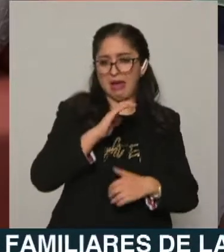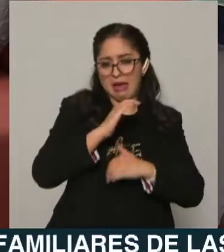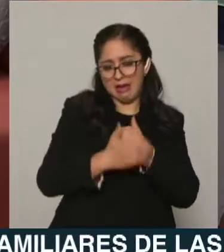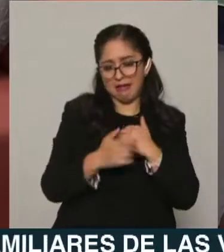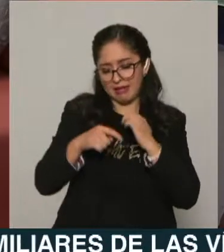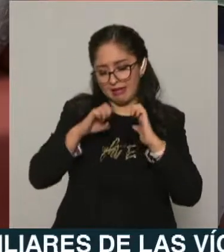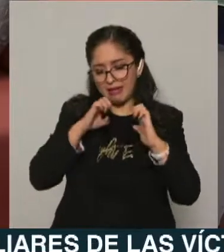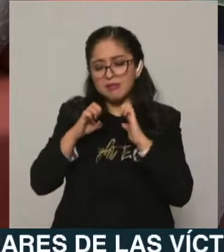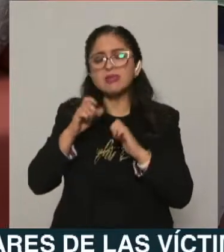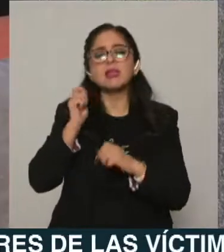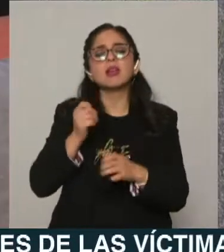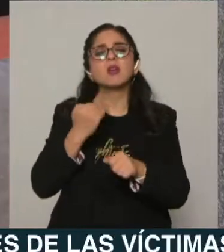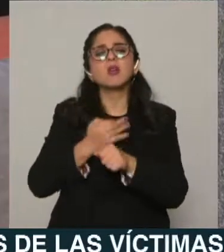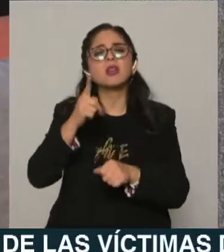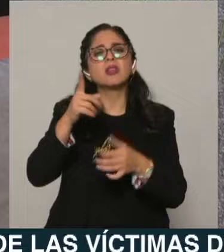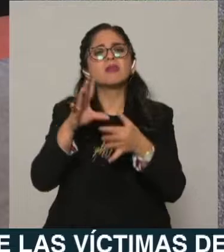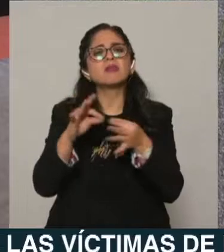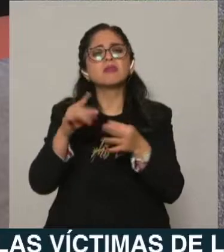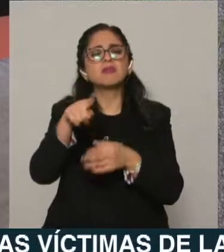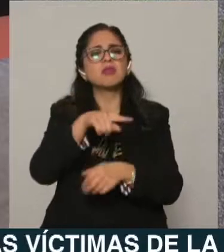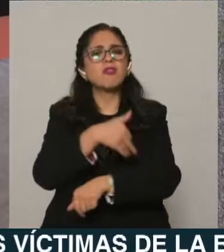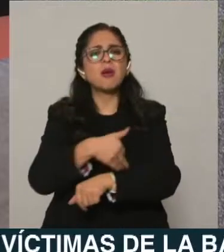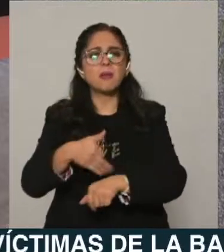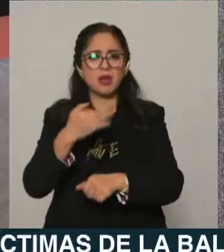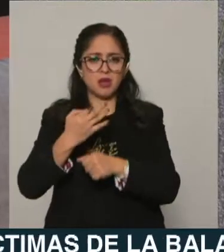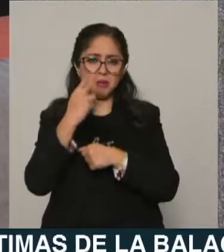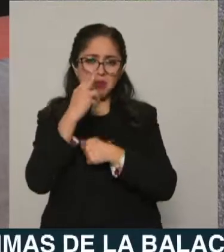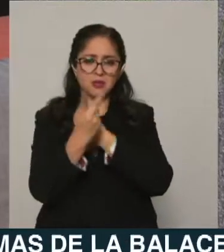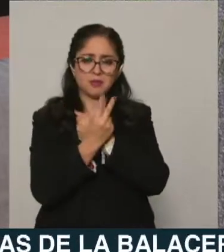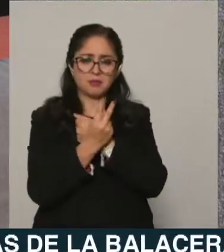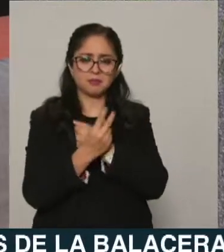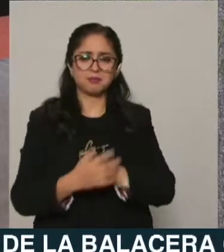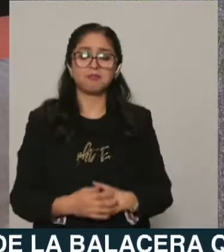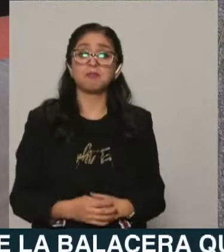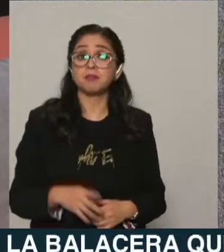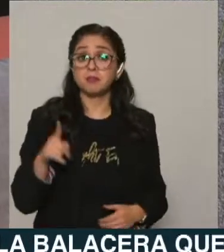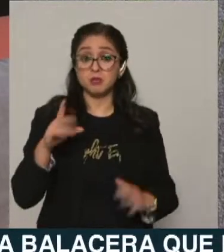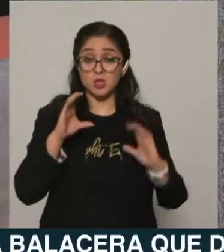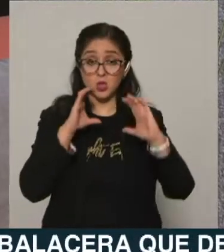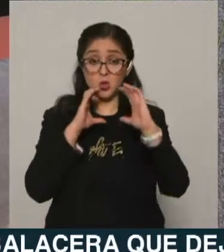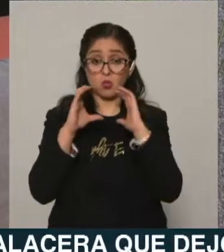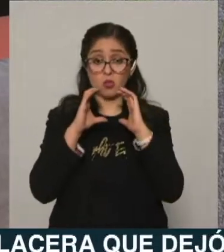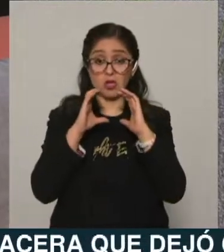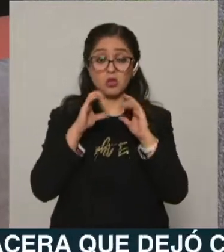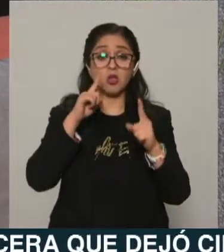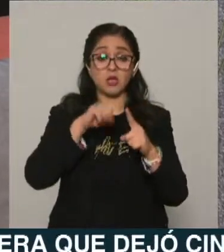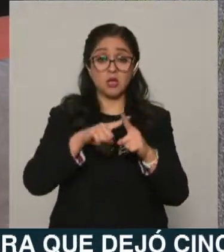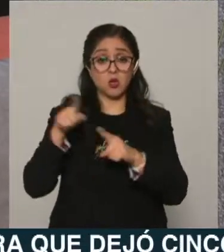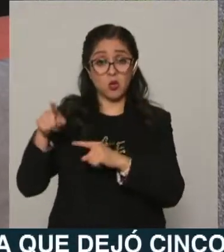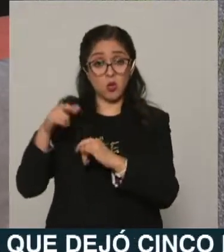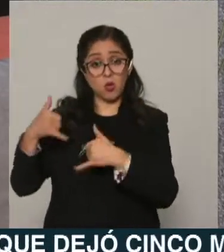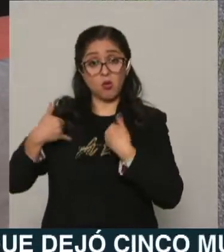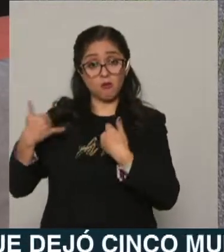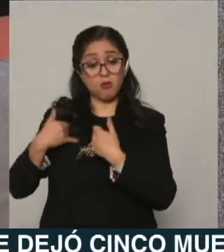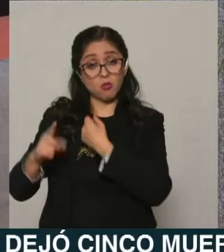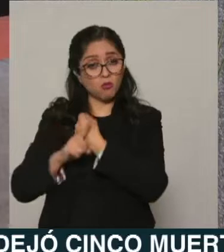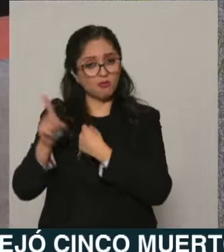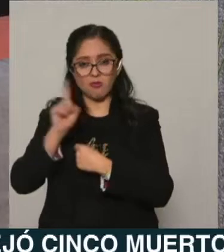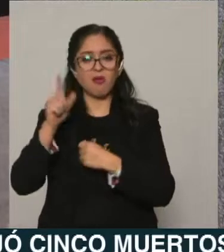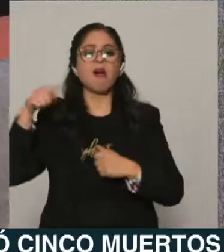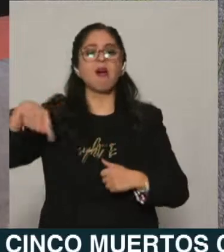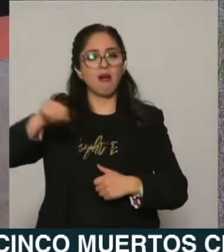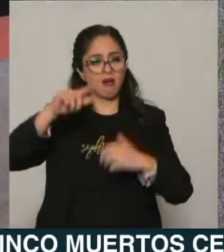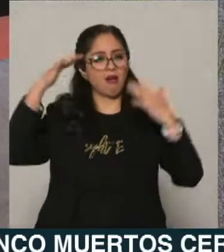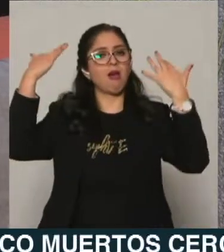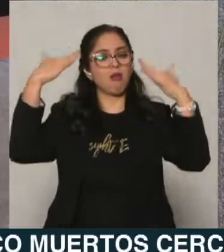mañana nos están sintonizando? Que la comunicación no solo es del niño o del más joven hacia el otro lado, también los adultos